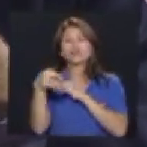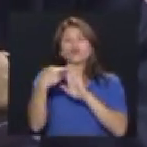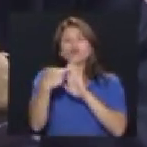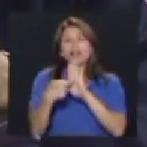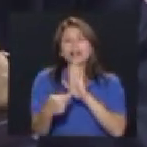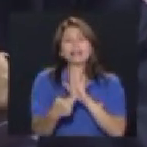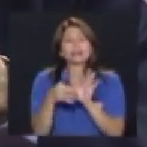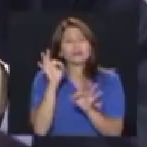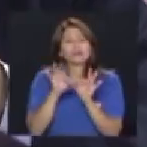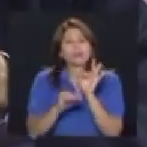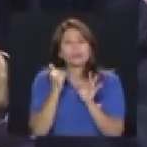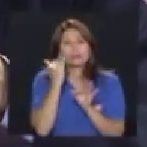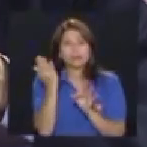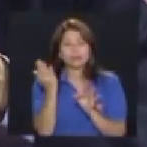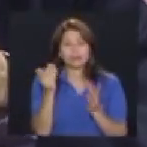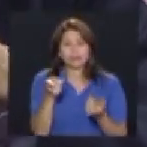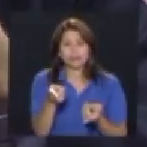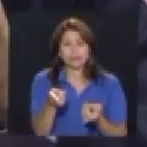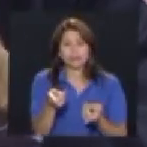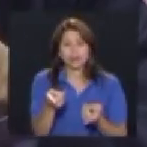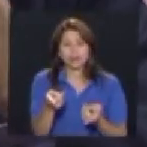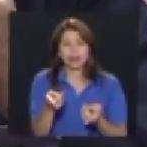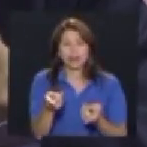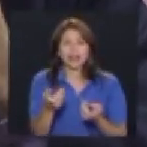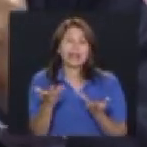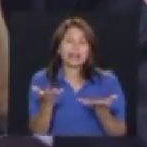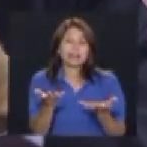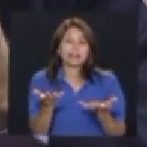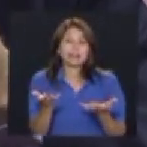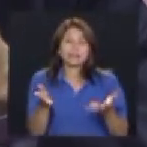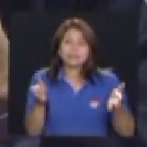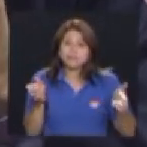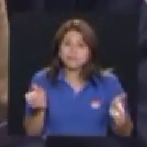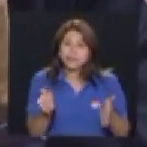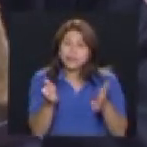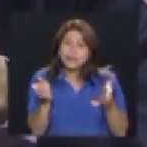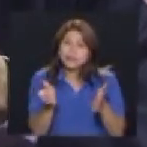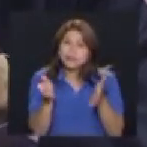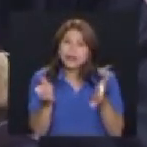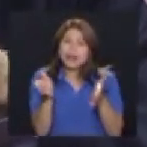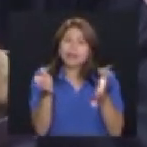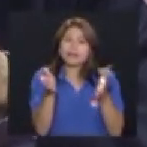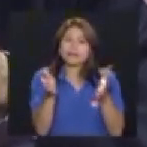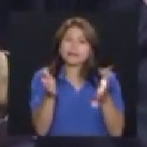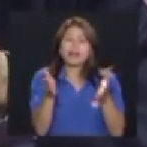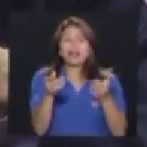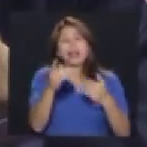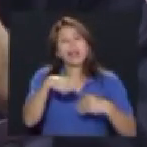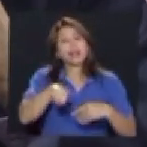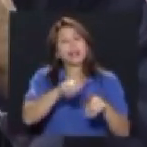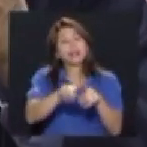menos inspiradas en los mecanismos de los venecianos.